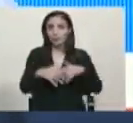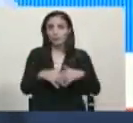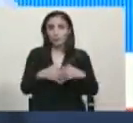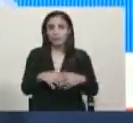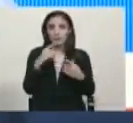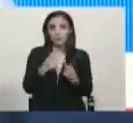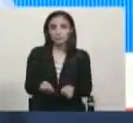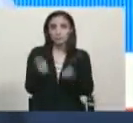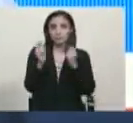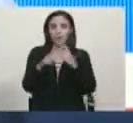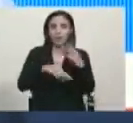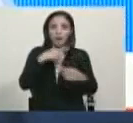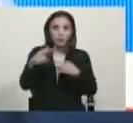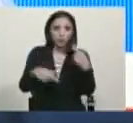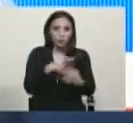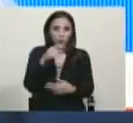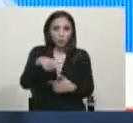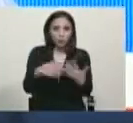la revolución.